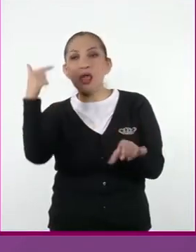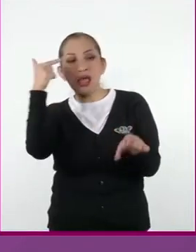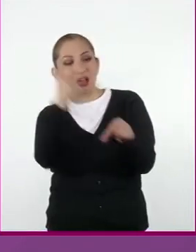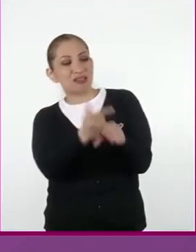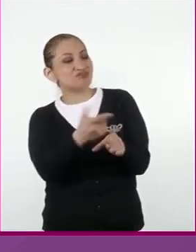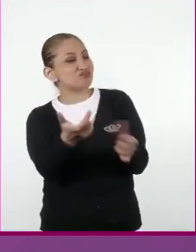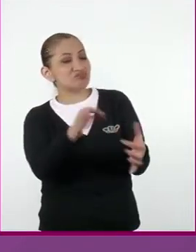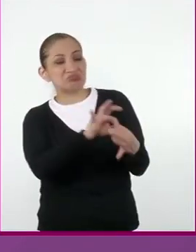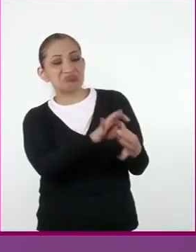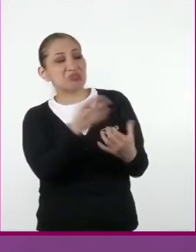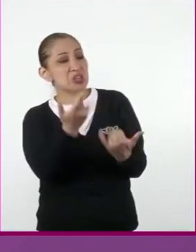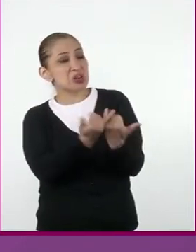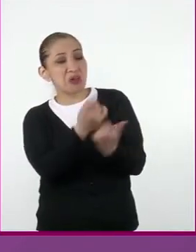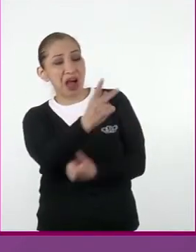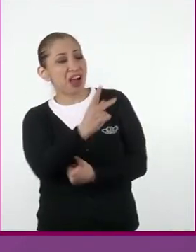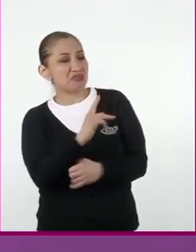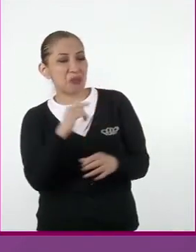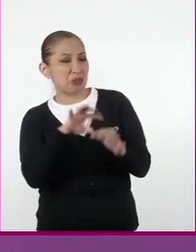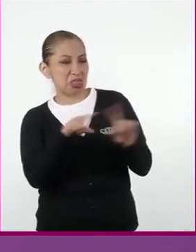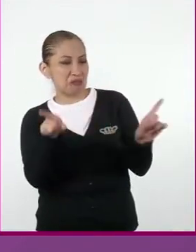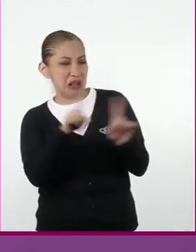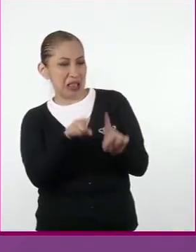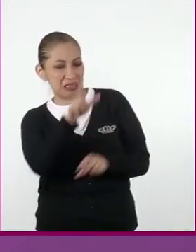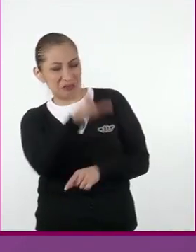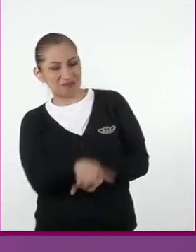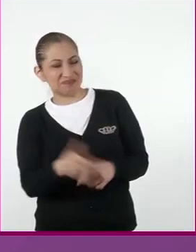cuenta que no comparten muchas cosas y...